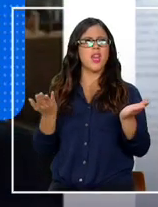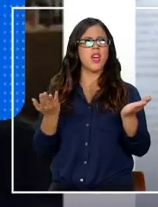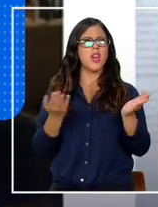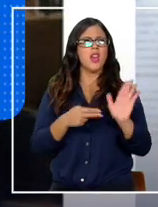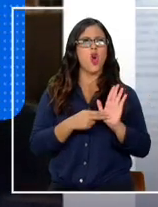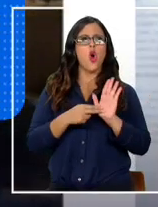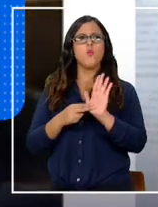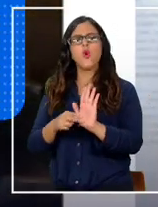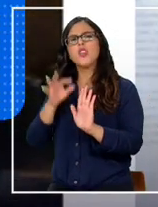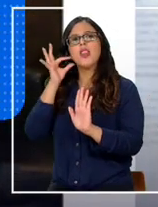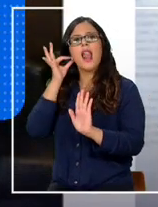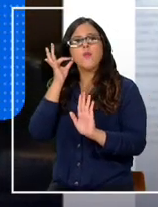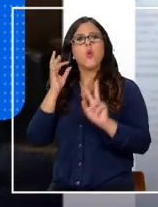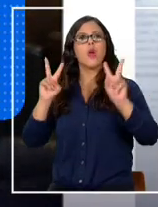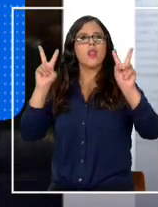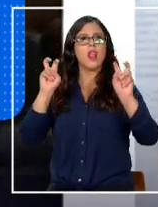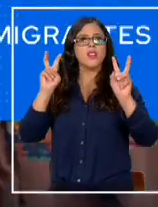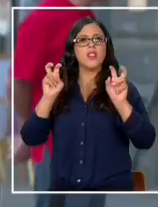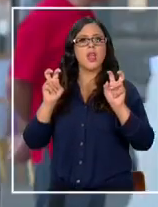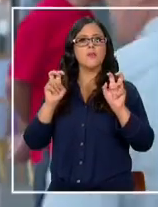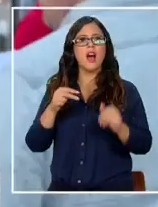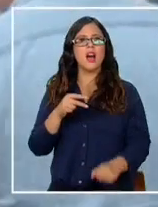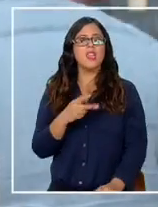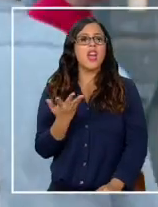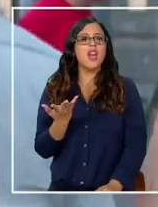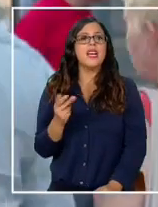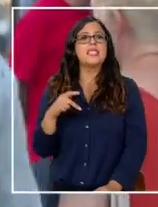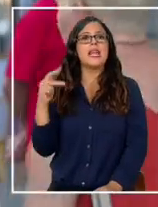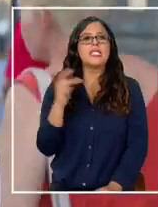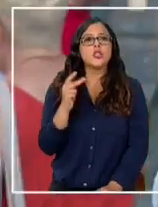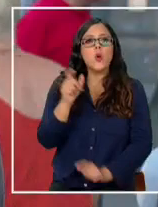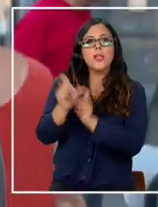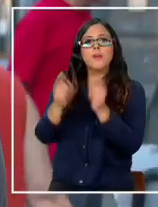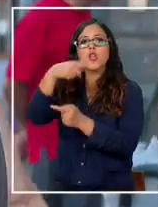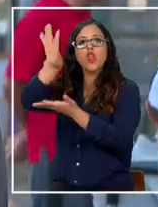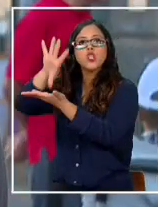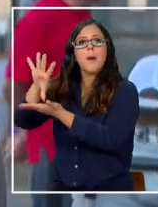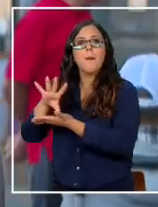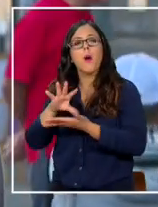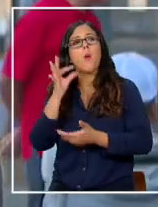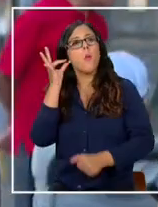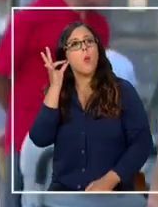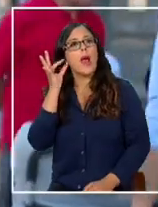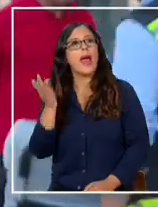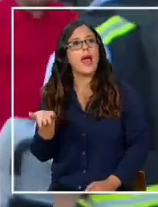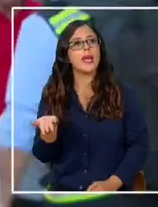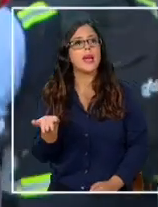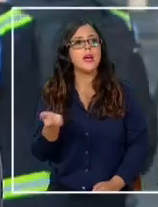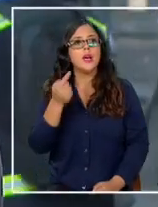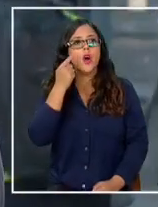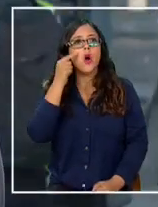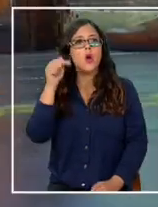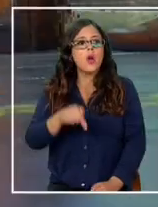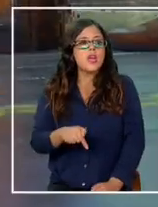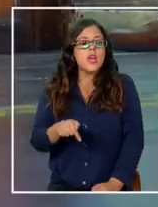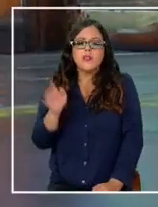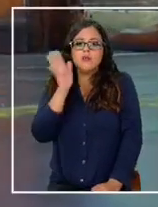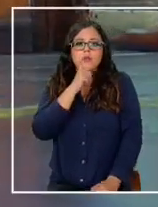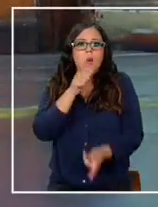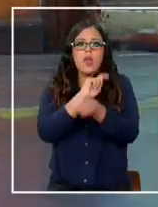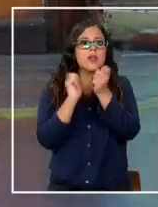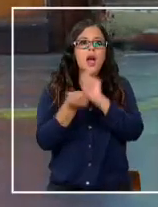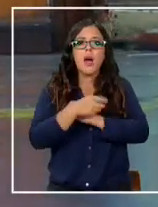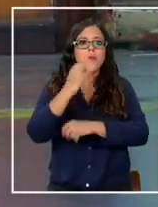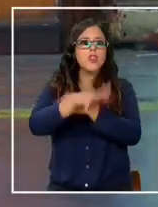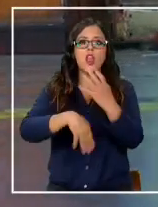mujer, principalmente extranjera. O sea, lo que más impacta es que siguen igual. O sea, eso es algo que, o sea, casi no han cambiado desde los 80. La